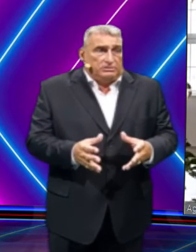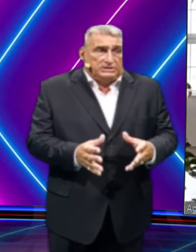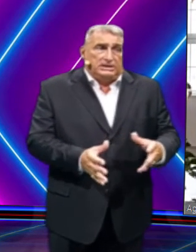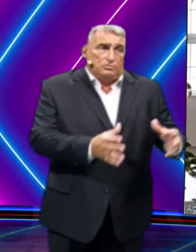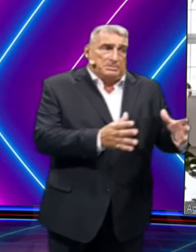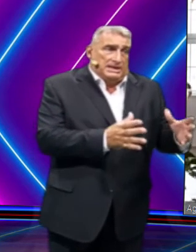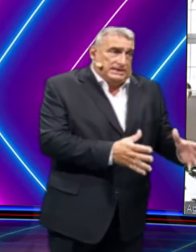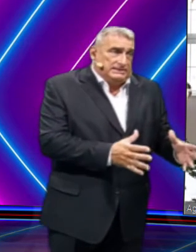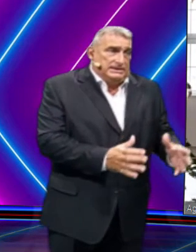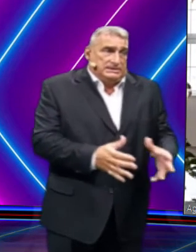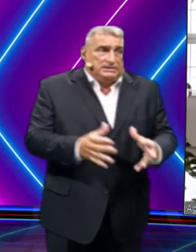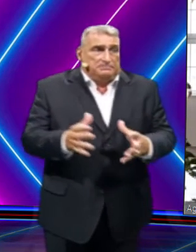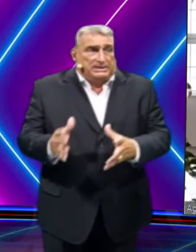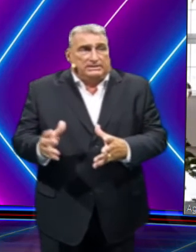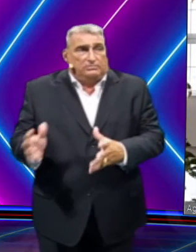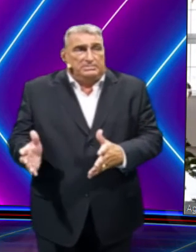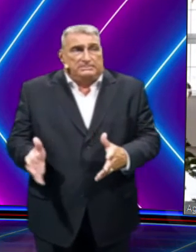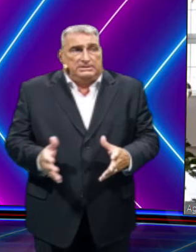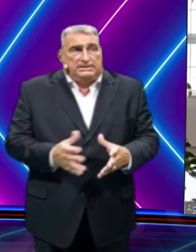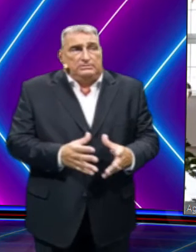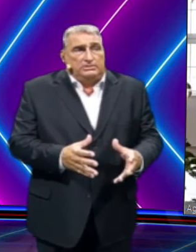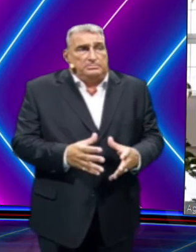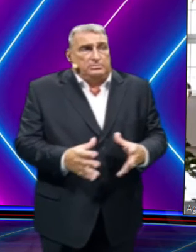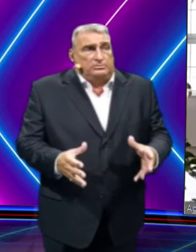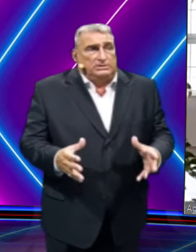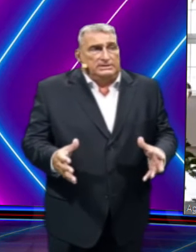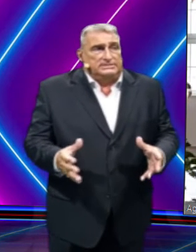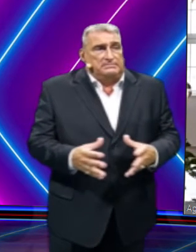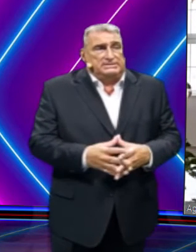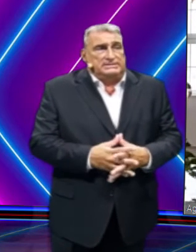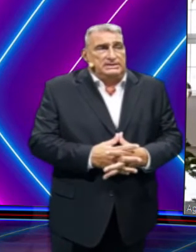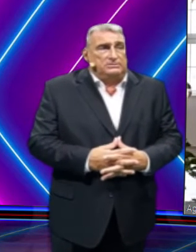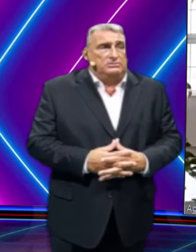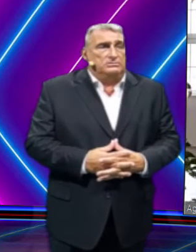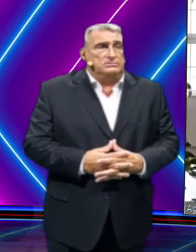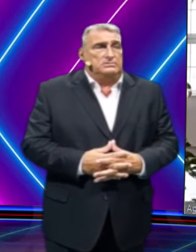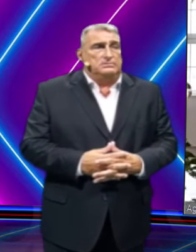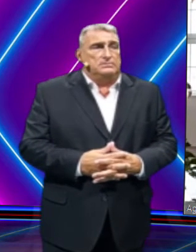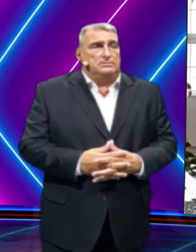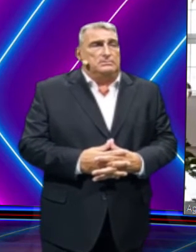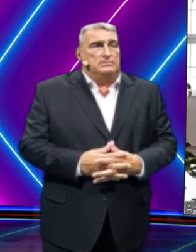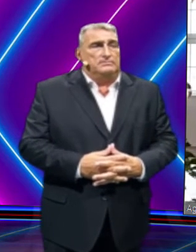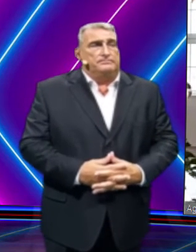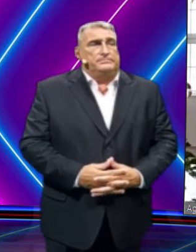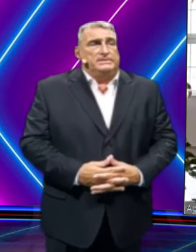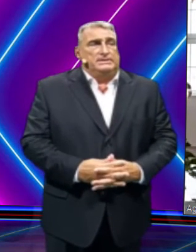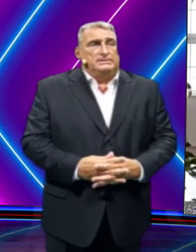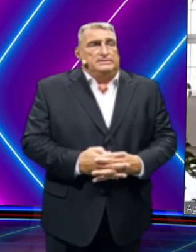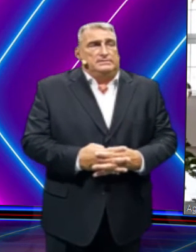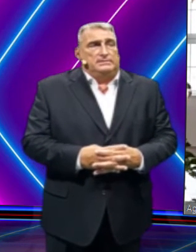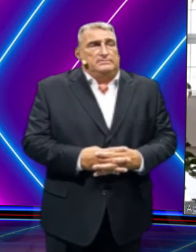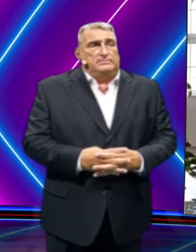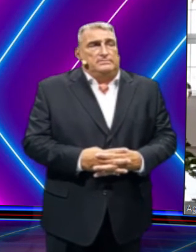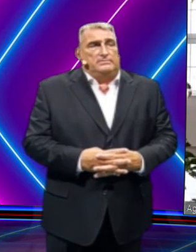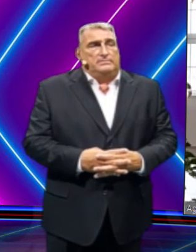que tiene culpa la gente y tiene parte de culpa también el gobierno por no ser más Parte estricto de en lo. culpa a la gente. Para que